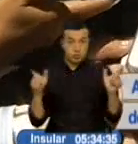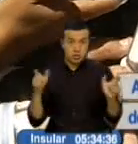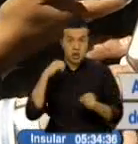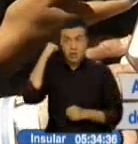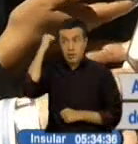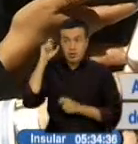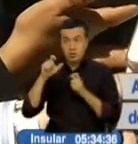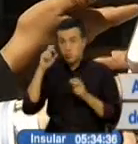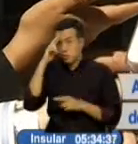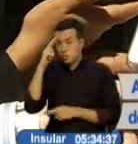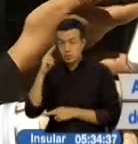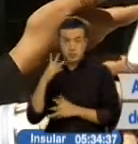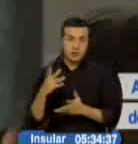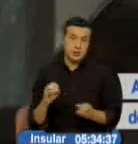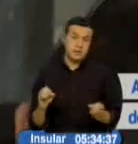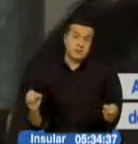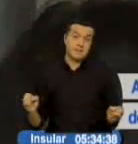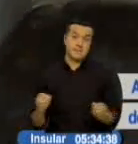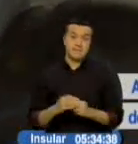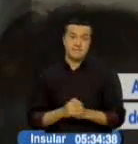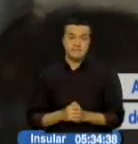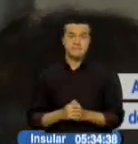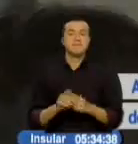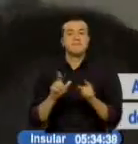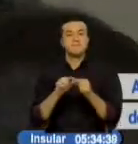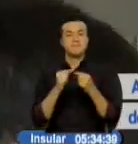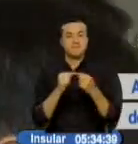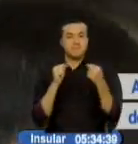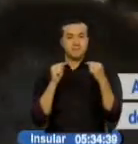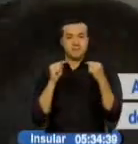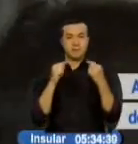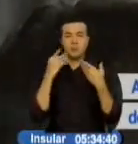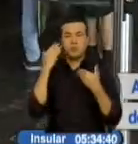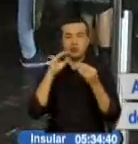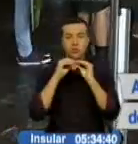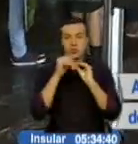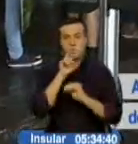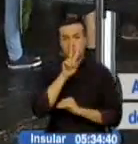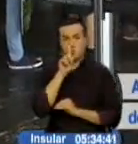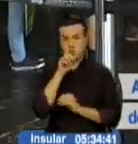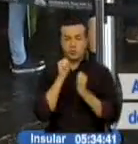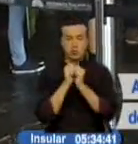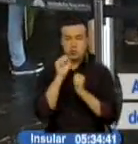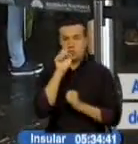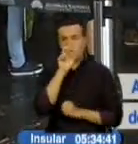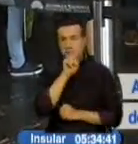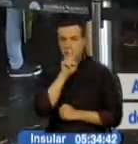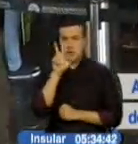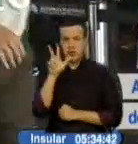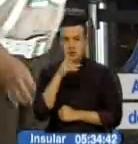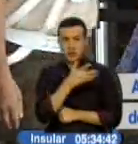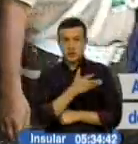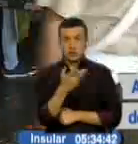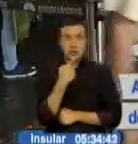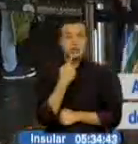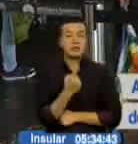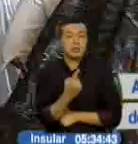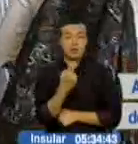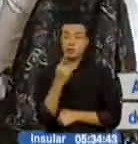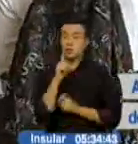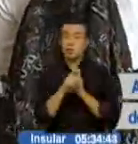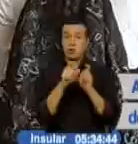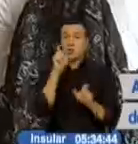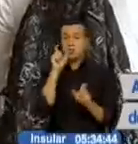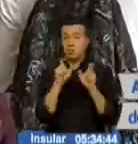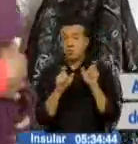derechos de otros sectores de la sociedad. Para el bloque opositor de la Alianza Creo Suma, el conceder la amnistía e indulto a dirigentes indígenas